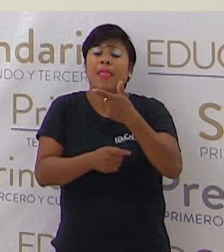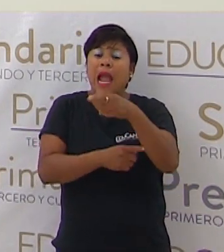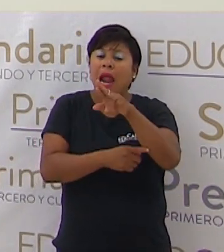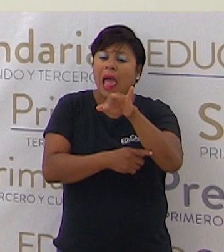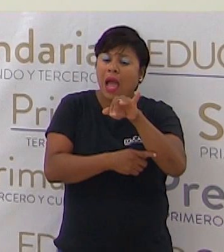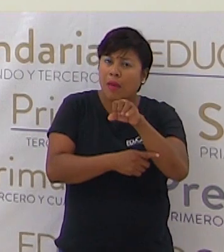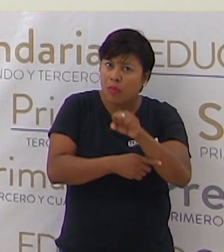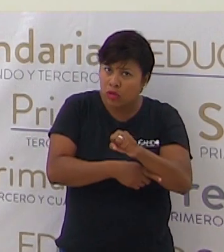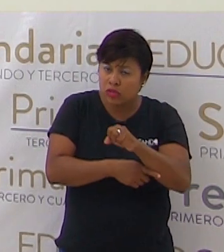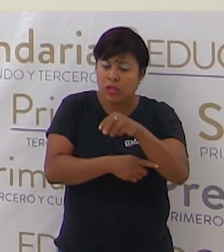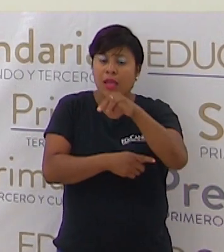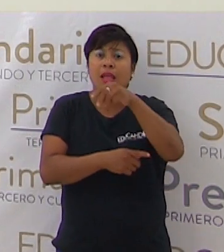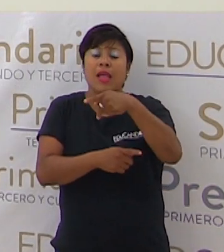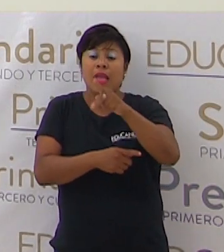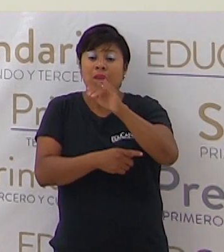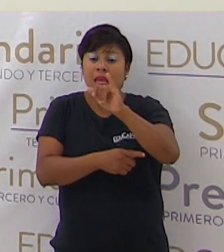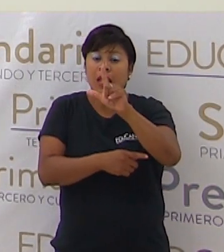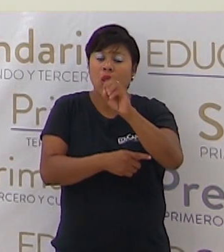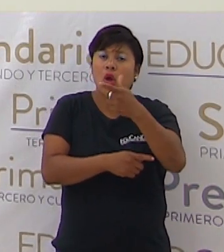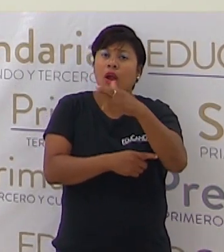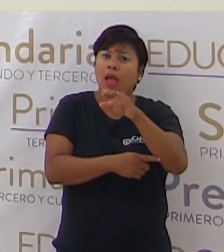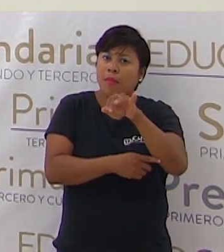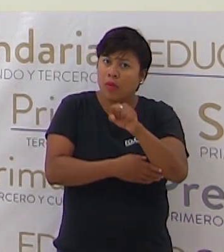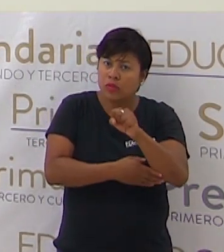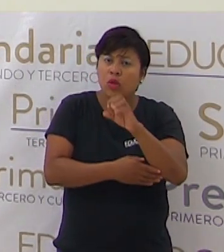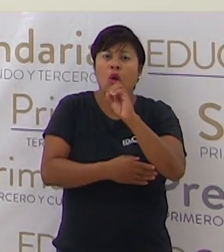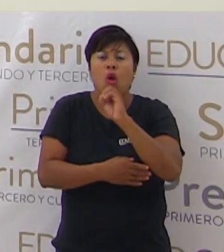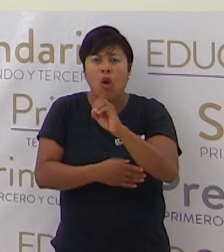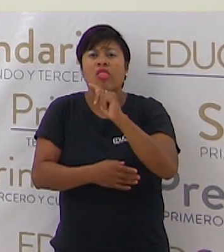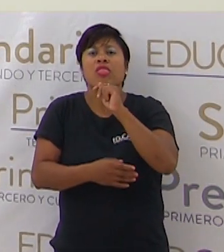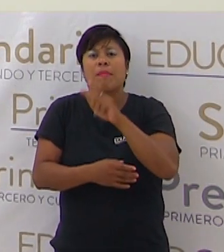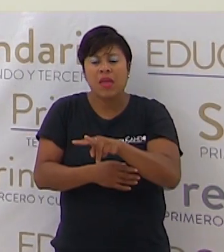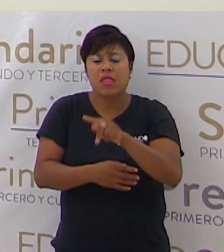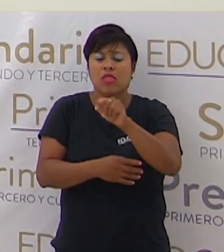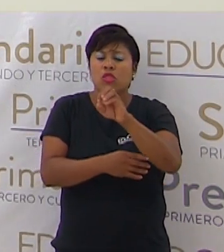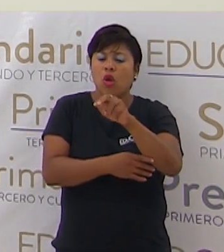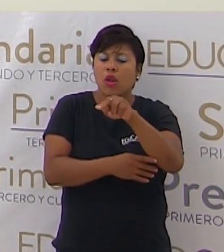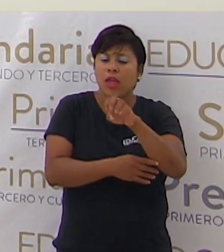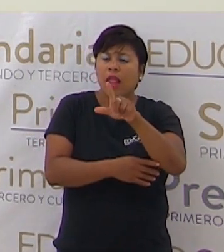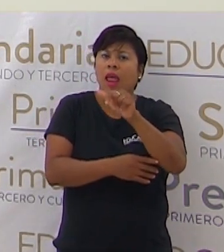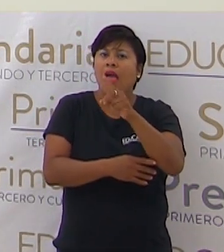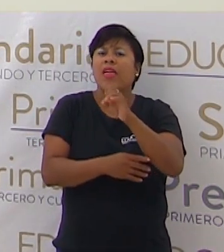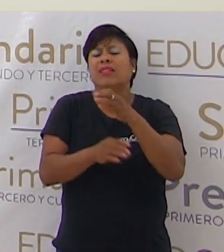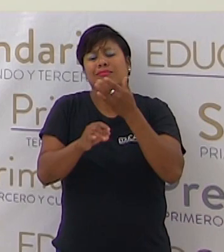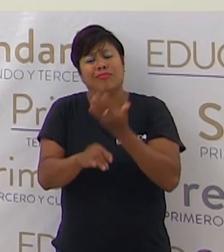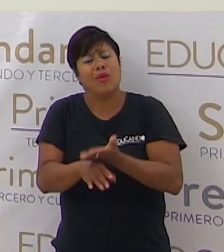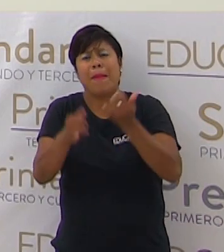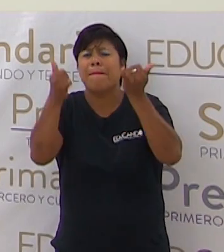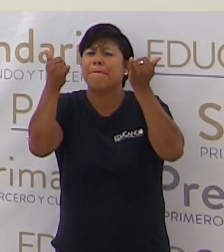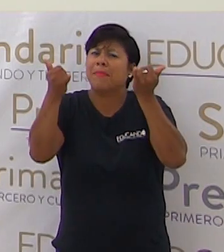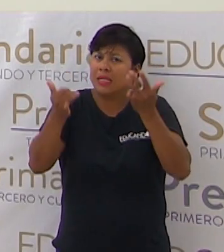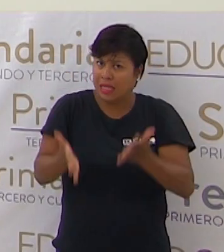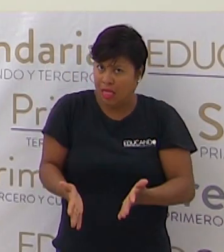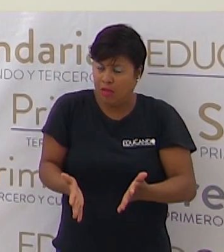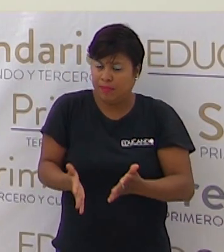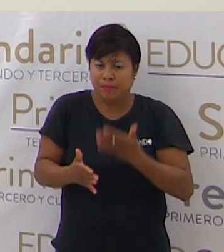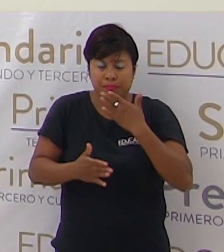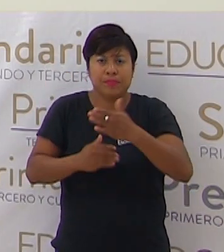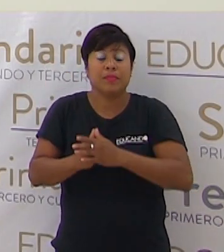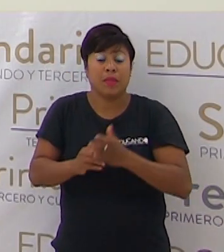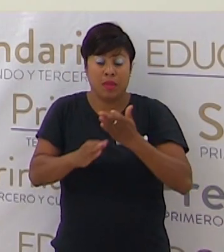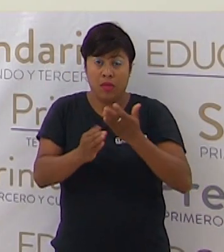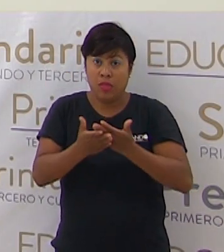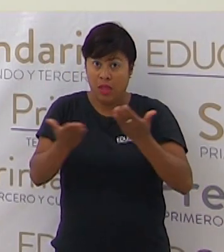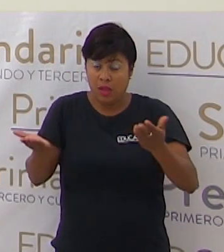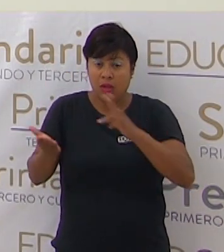gramos, kilogramos o también toneladas si hablamos de algo muy pesado, ¿verdad? En